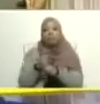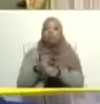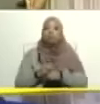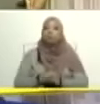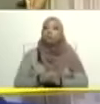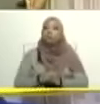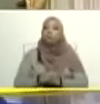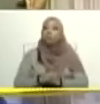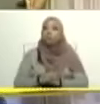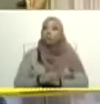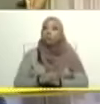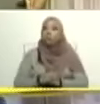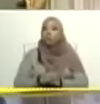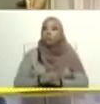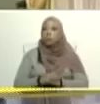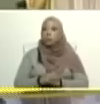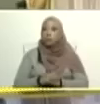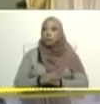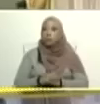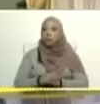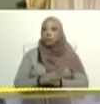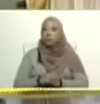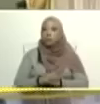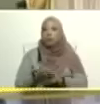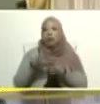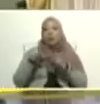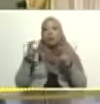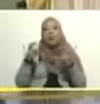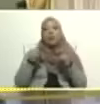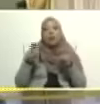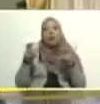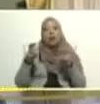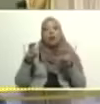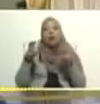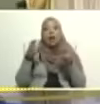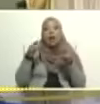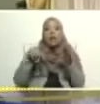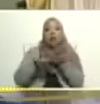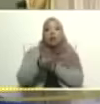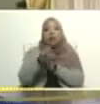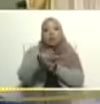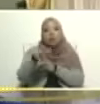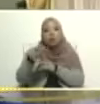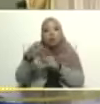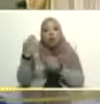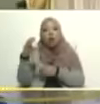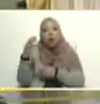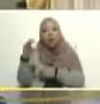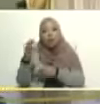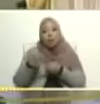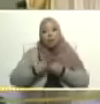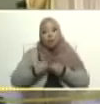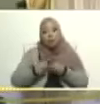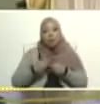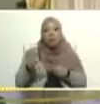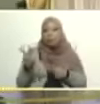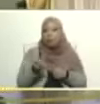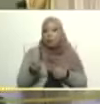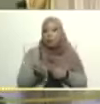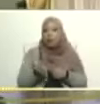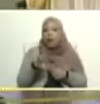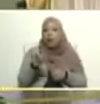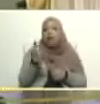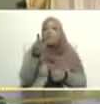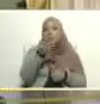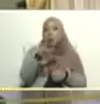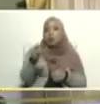Él lo podrá explicar para el tema migratorio, que ustedes saben ha creado una crisis